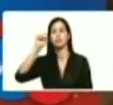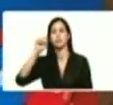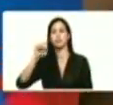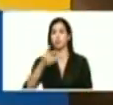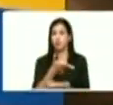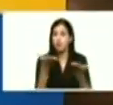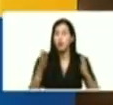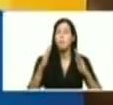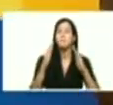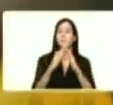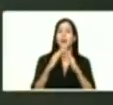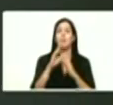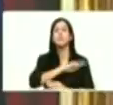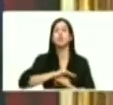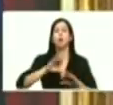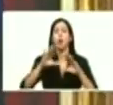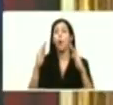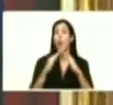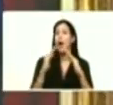para los hogares de la patria